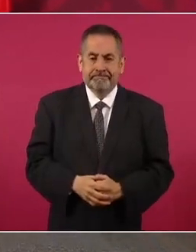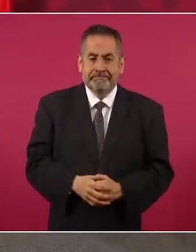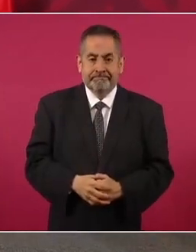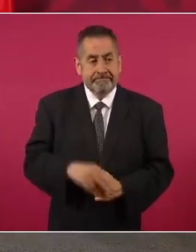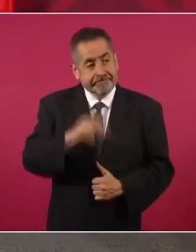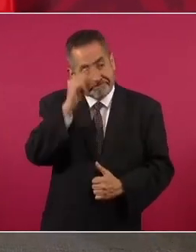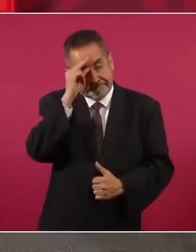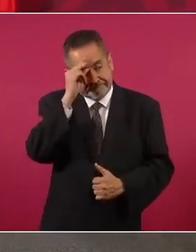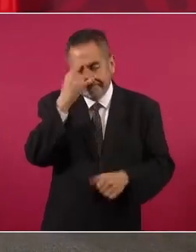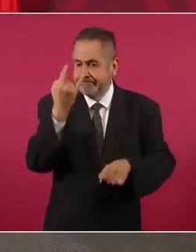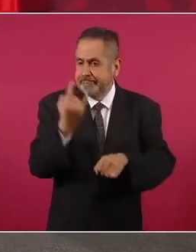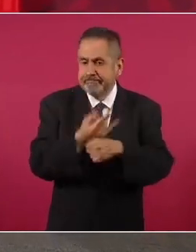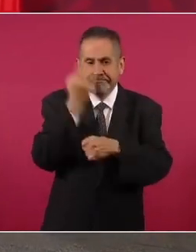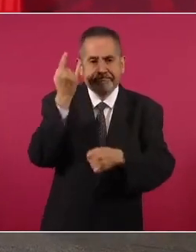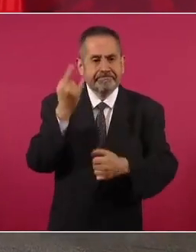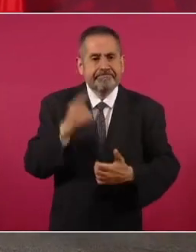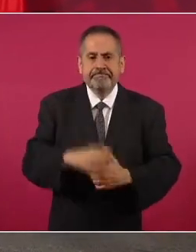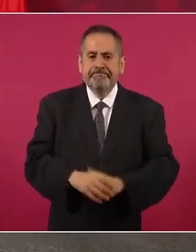sabiondos.